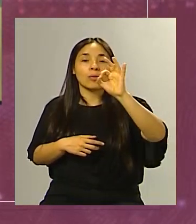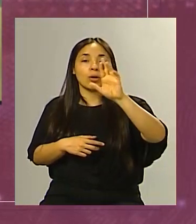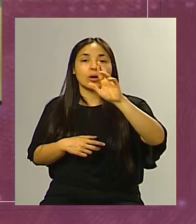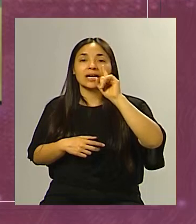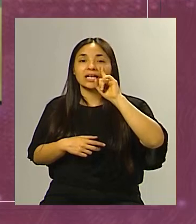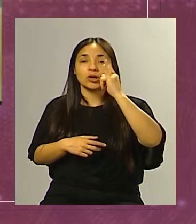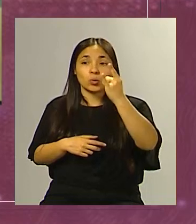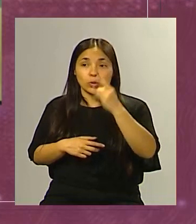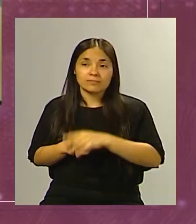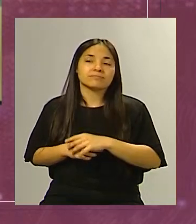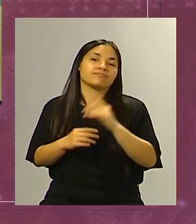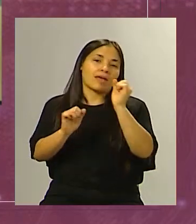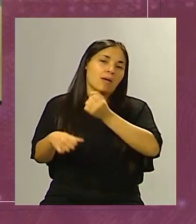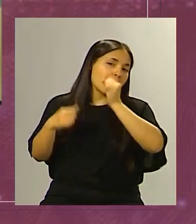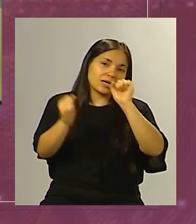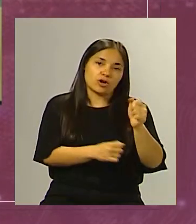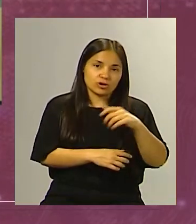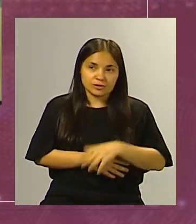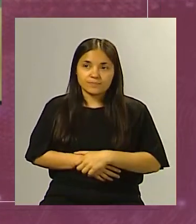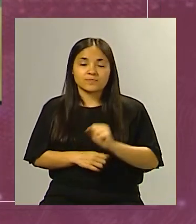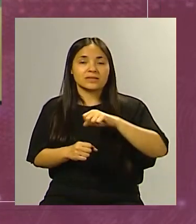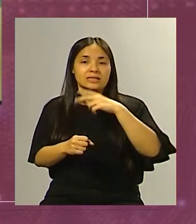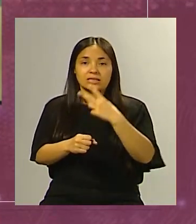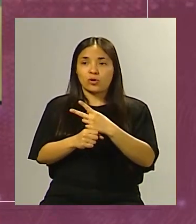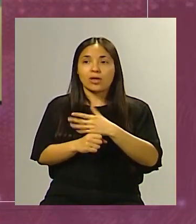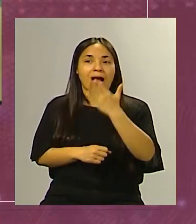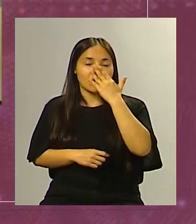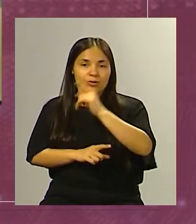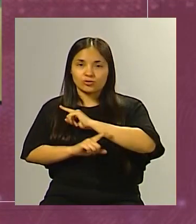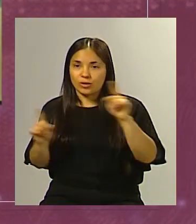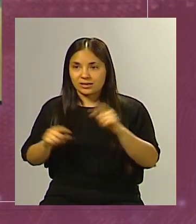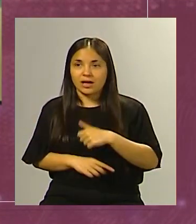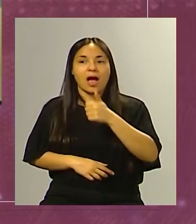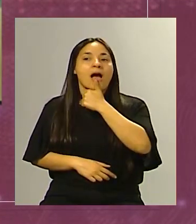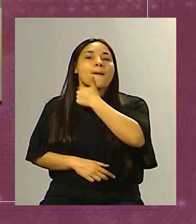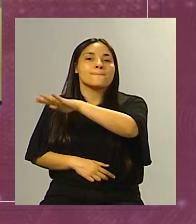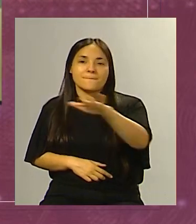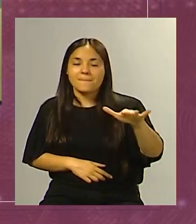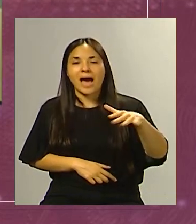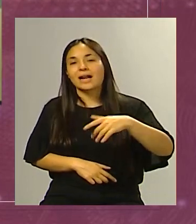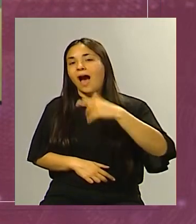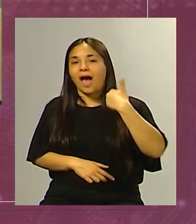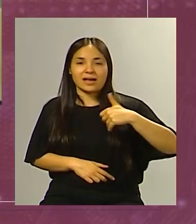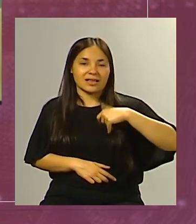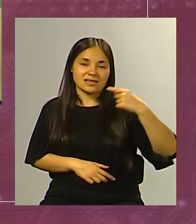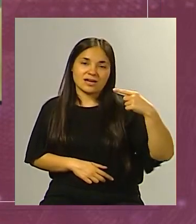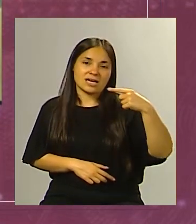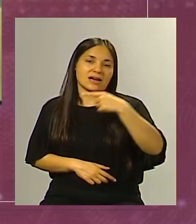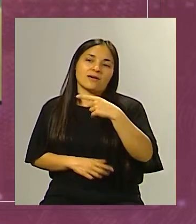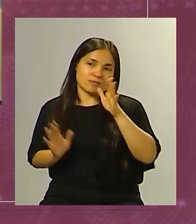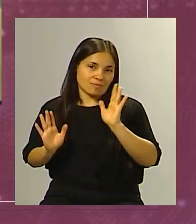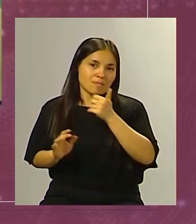la playa, es Bariloche. Mm. Mi segundo escalón no es Carlos Paz, es la costa atlántica. Uh-huh. ¿Sí? La costa atlántica,